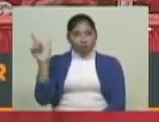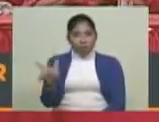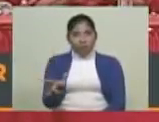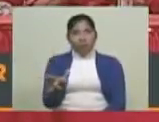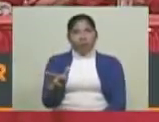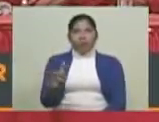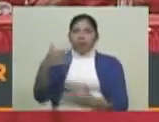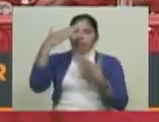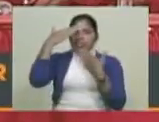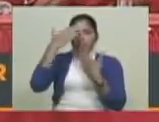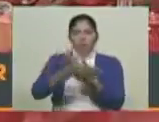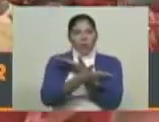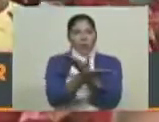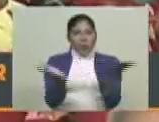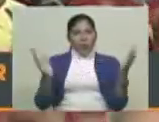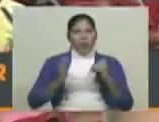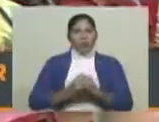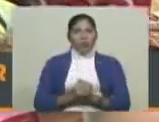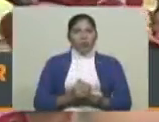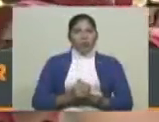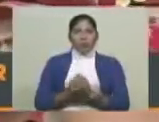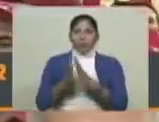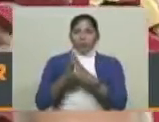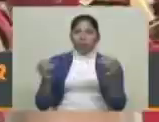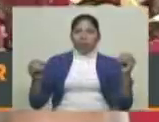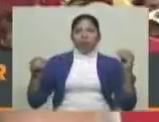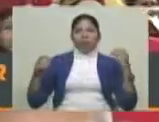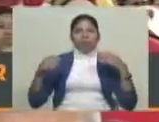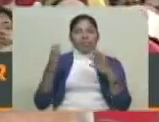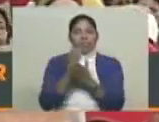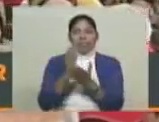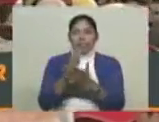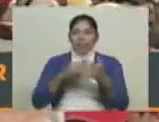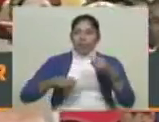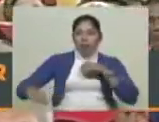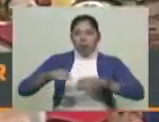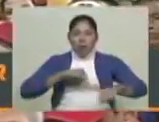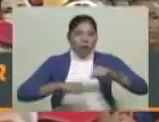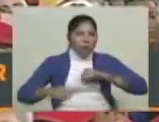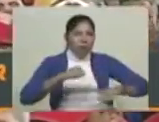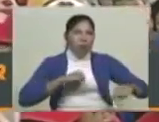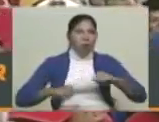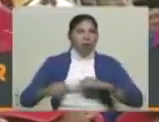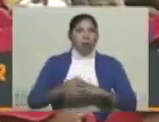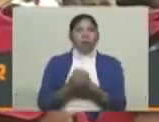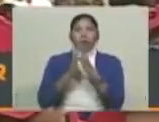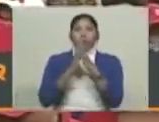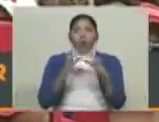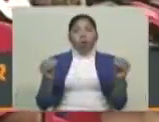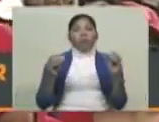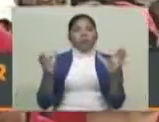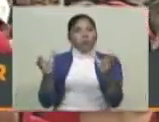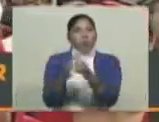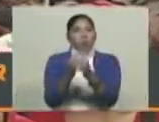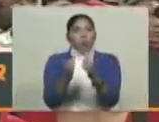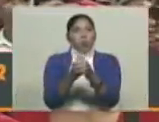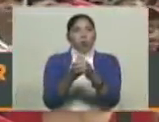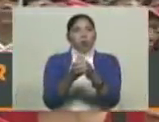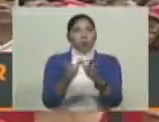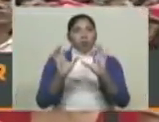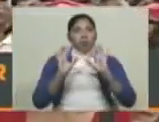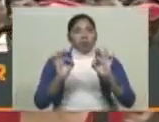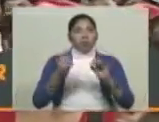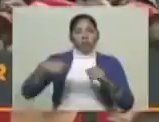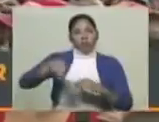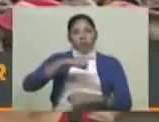saludo. A los patrulleros y las patrulleras del partido, a la UVC, toda una organización. Y ahí es